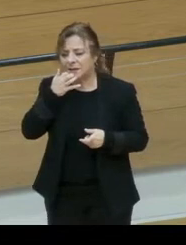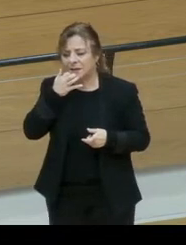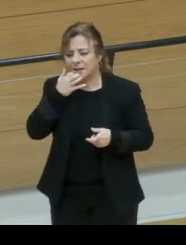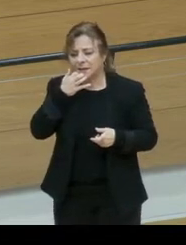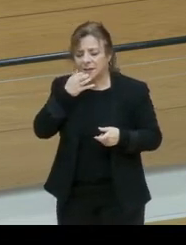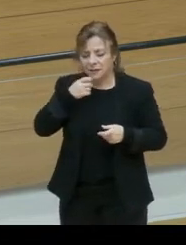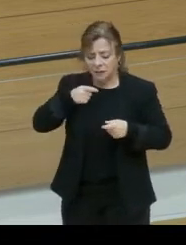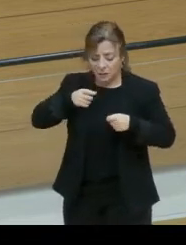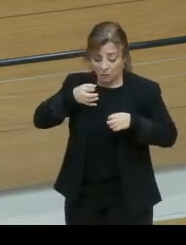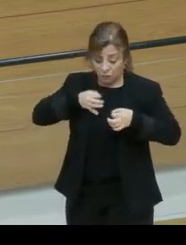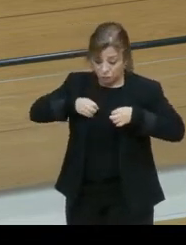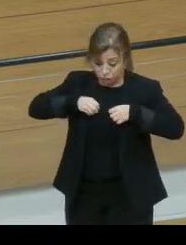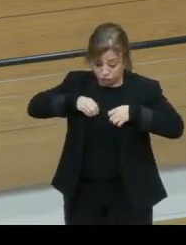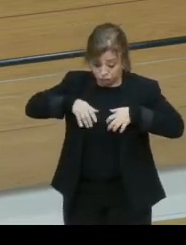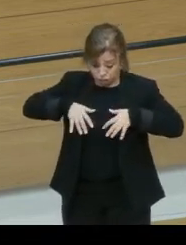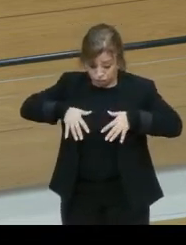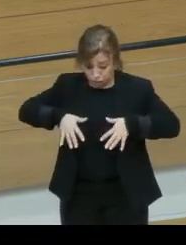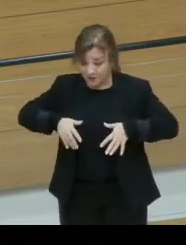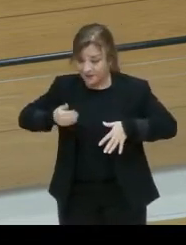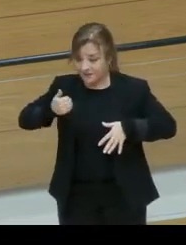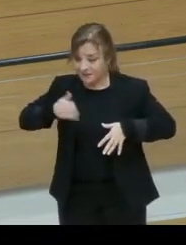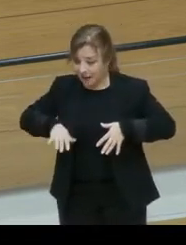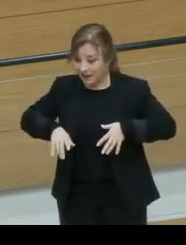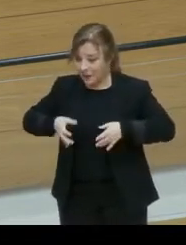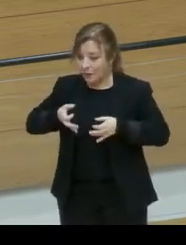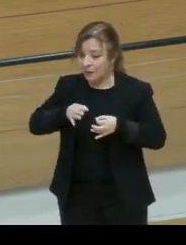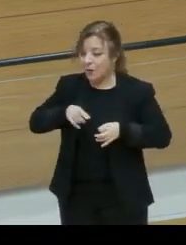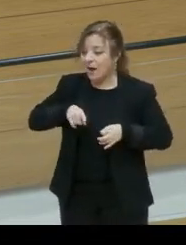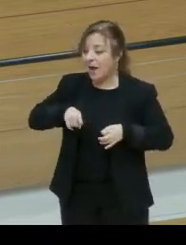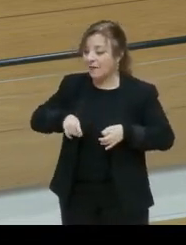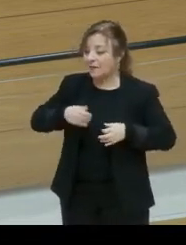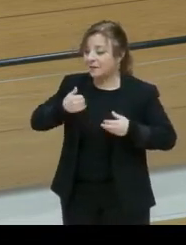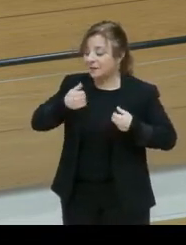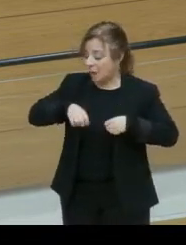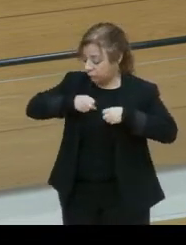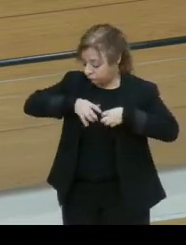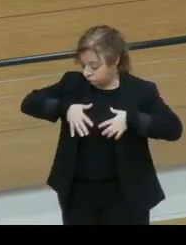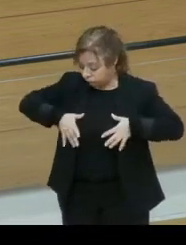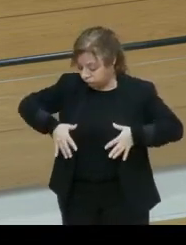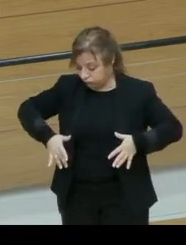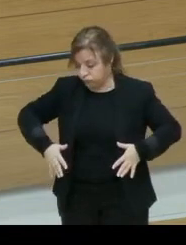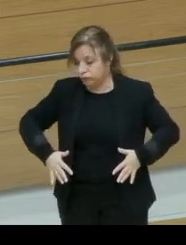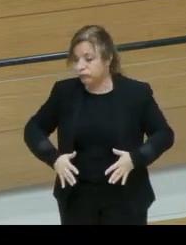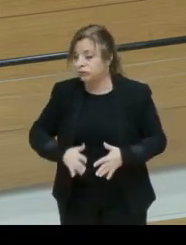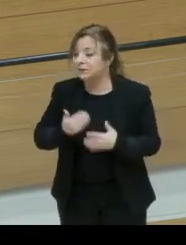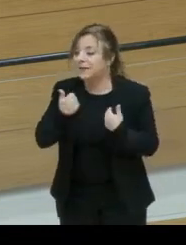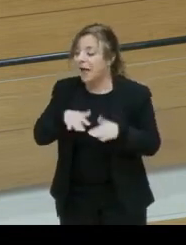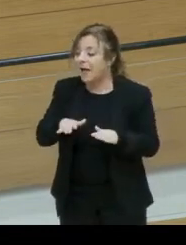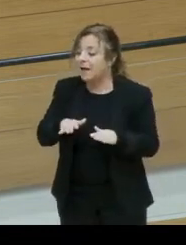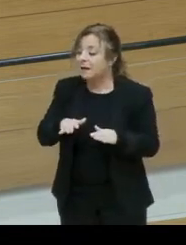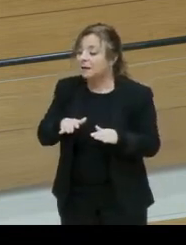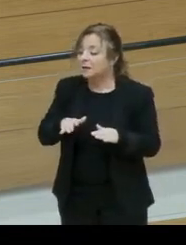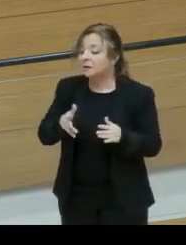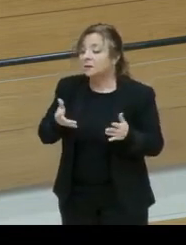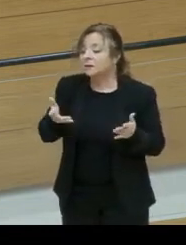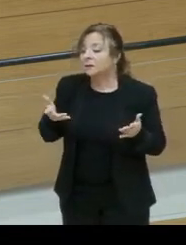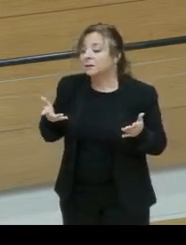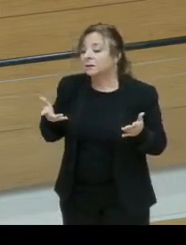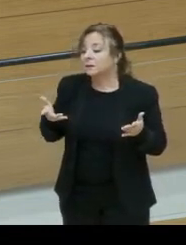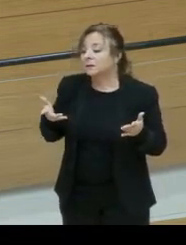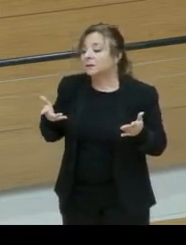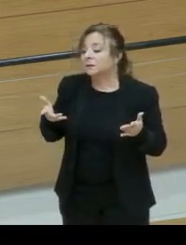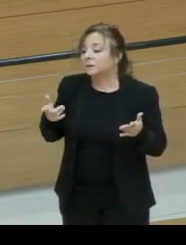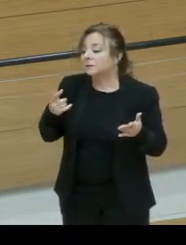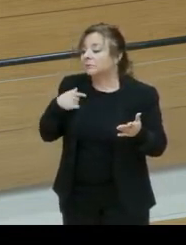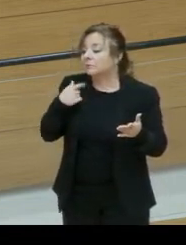la metástasis ya se haya producido, es decir, que las células cancerígenas se hayan repartido por todo el organismo, ¿cuál sería